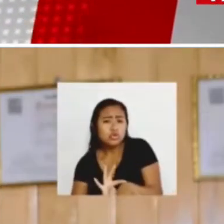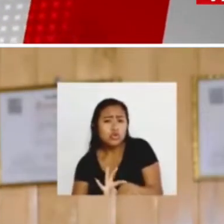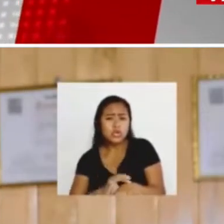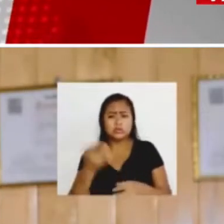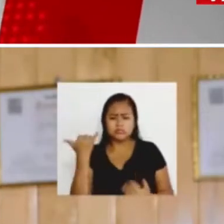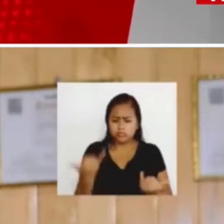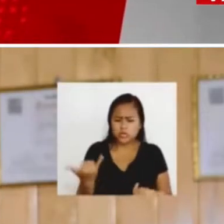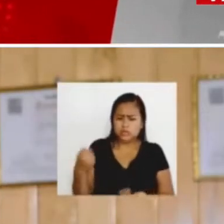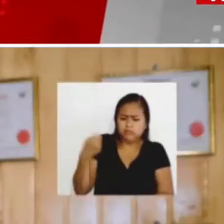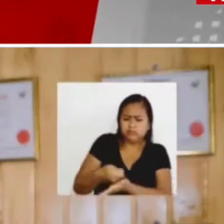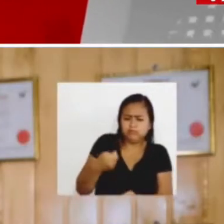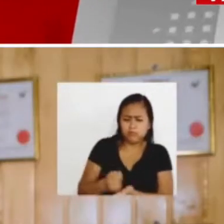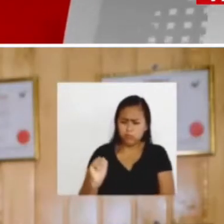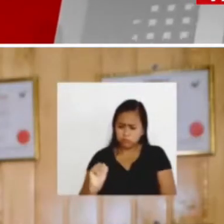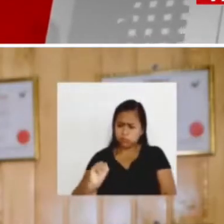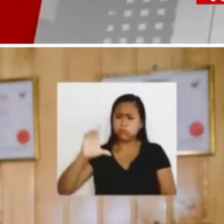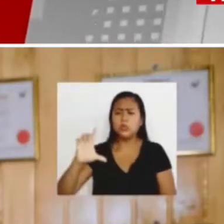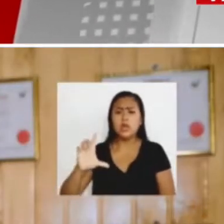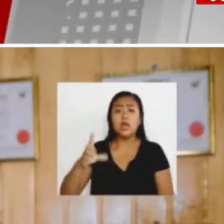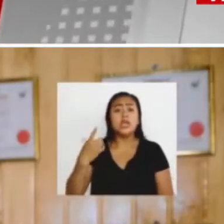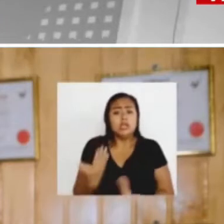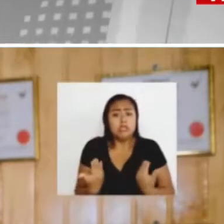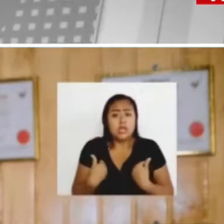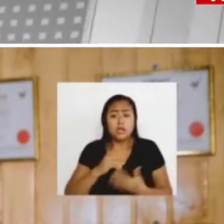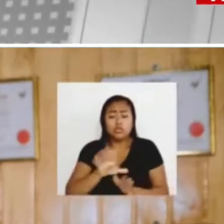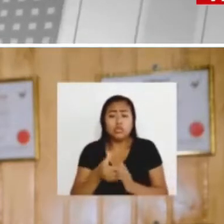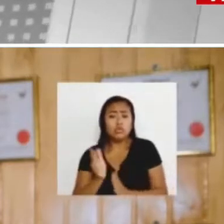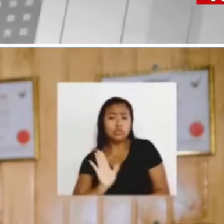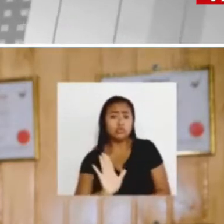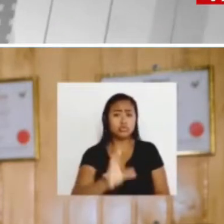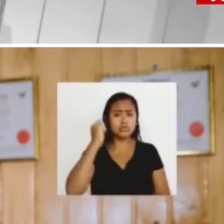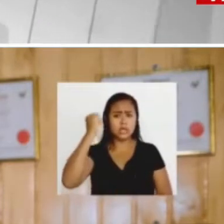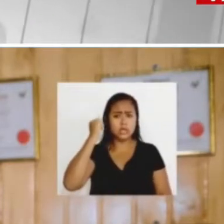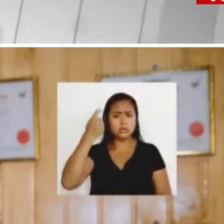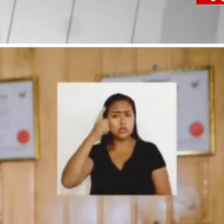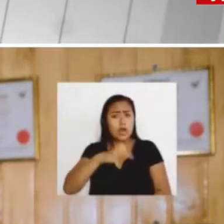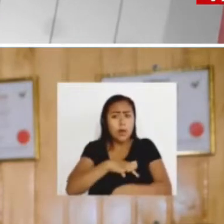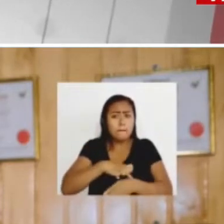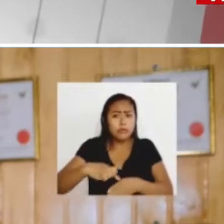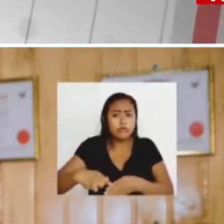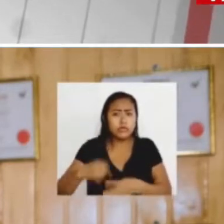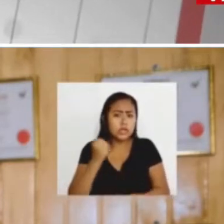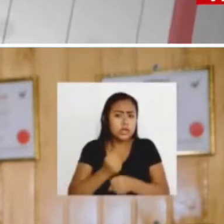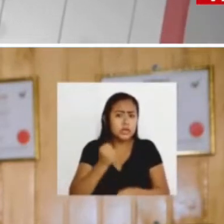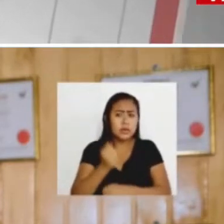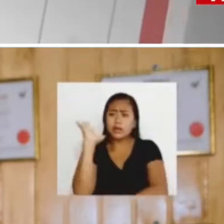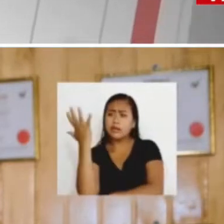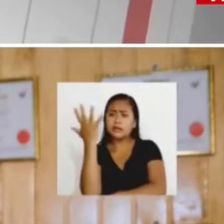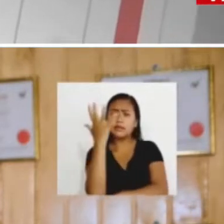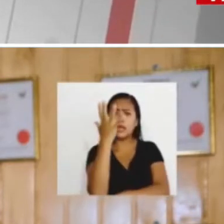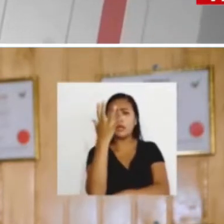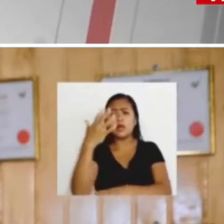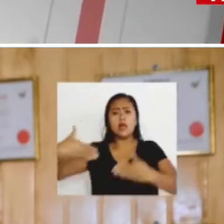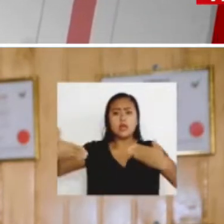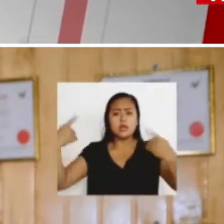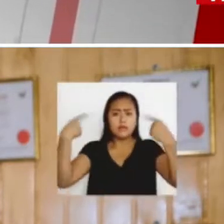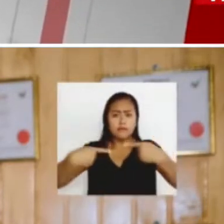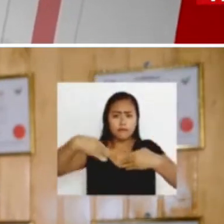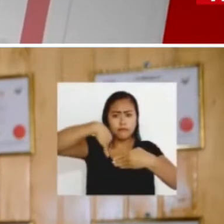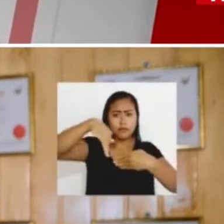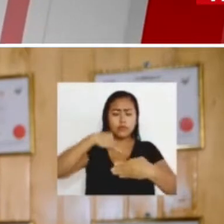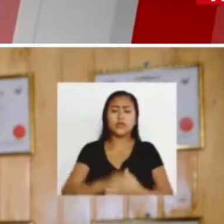pueblo realmente va a ser para nosotros un adversario, y tenemos que luchar contra eso. si bien es cierto, hay que respetar el